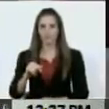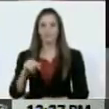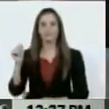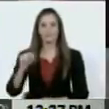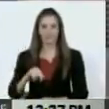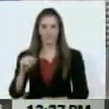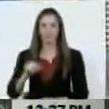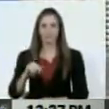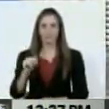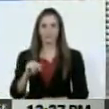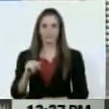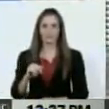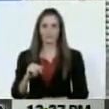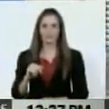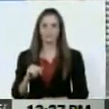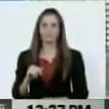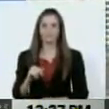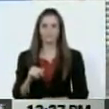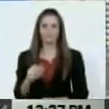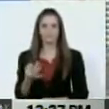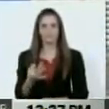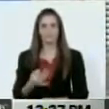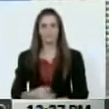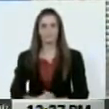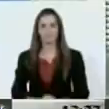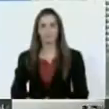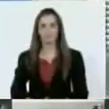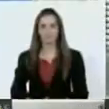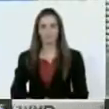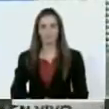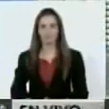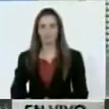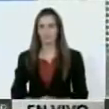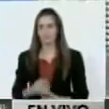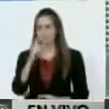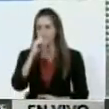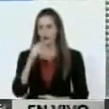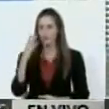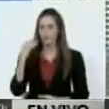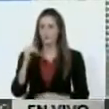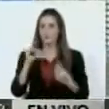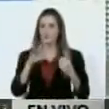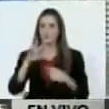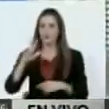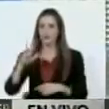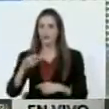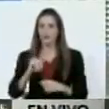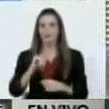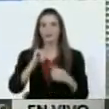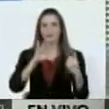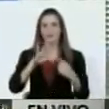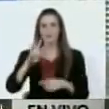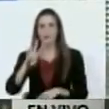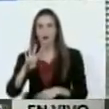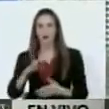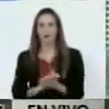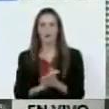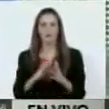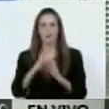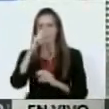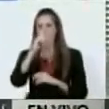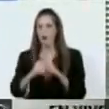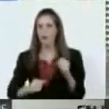hoy, a la luz de cuántos años, el 63, 64, todos los